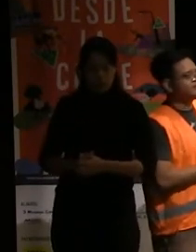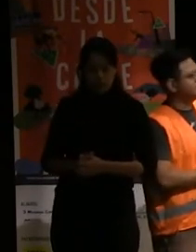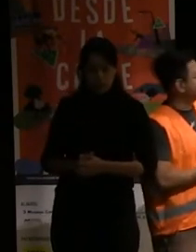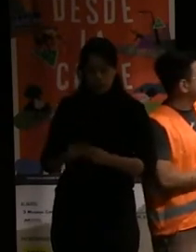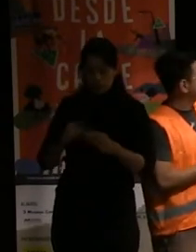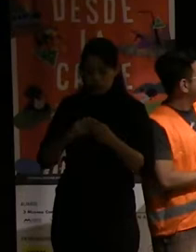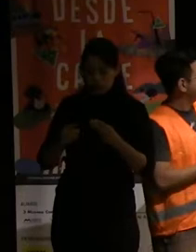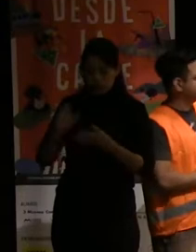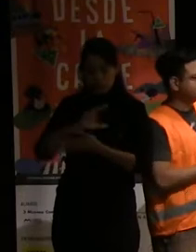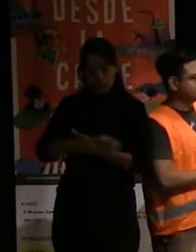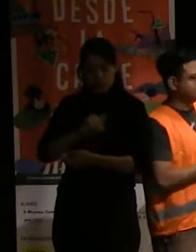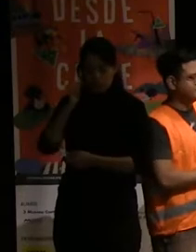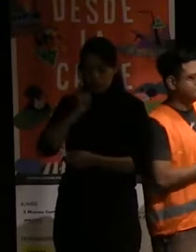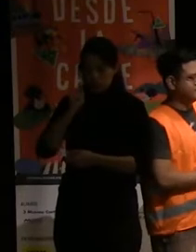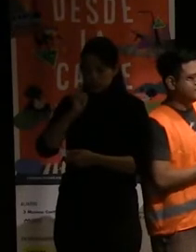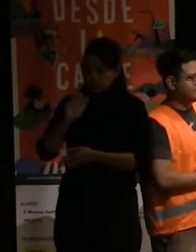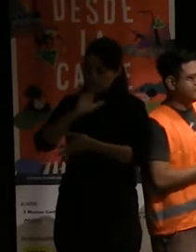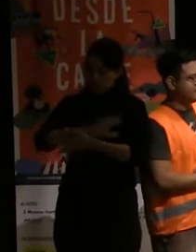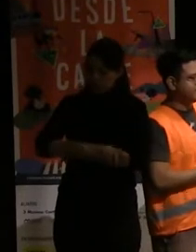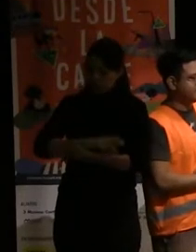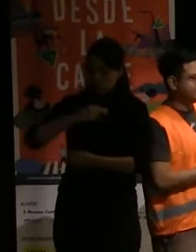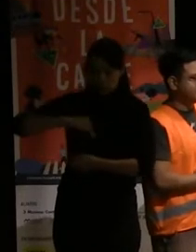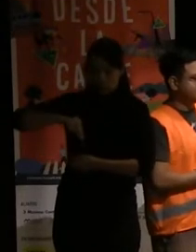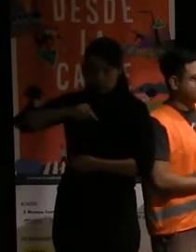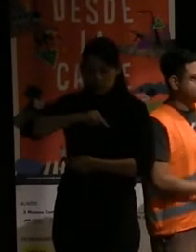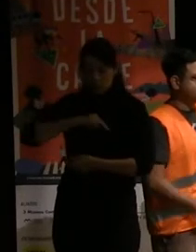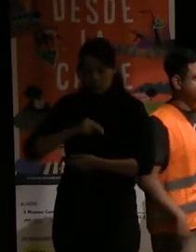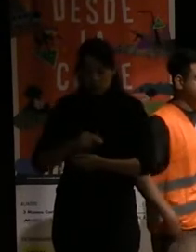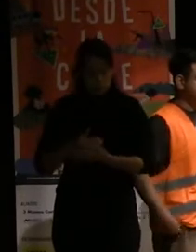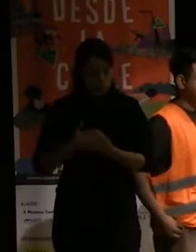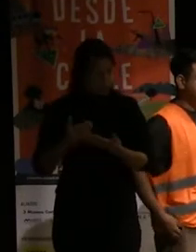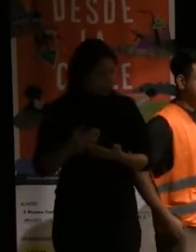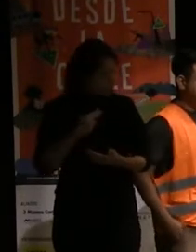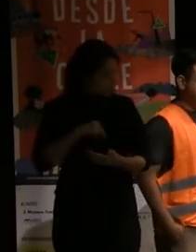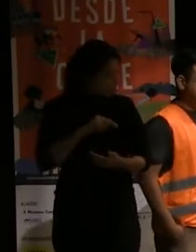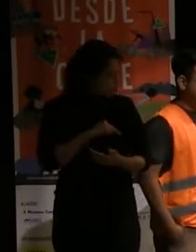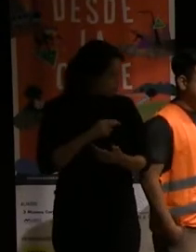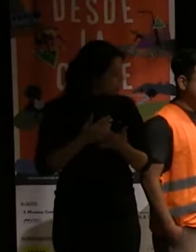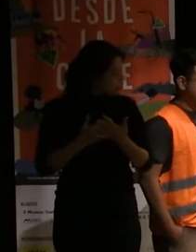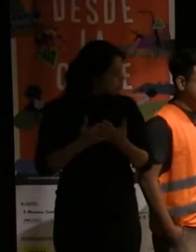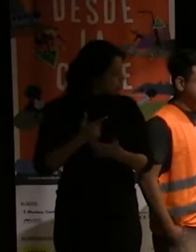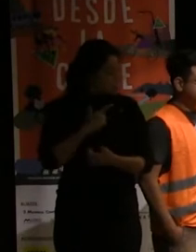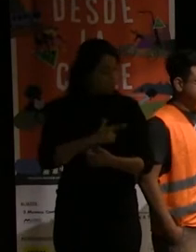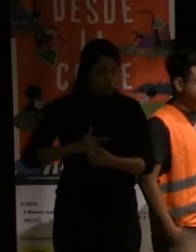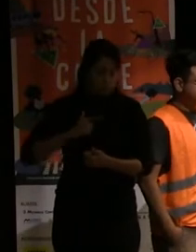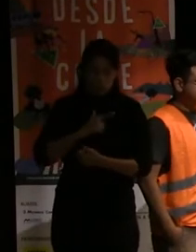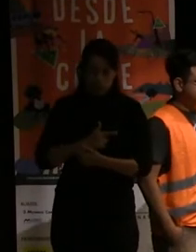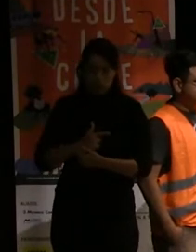tener museos siempre ha sido un gran aliado de nosotros y en este caso espero que hayan disfrutado esta sede